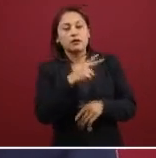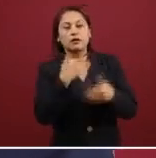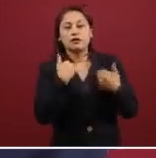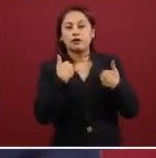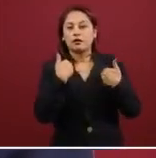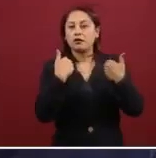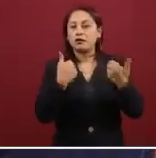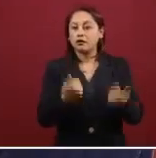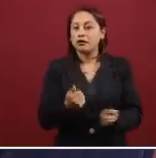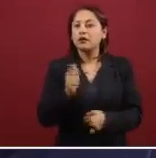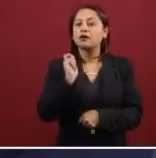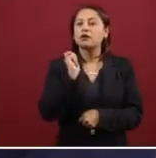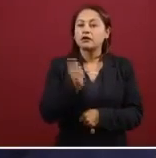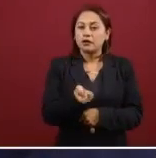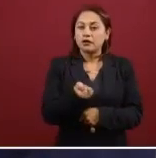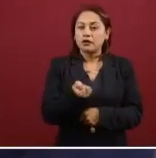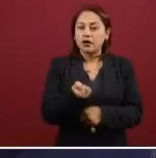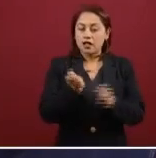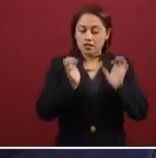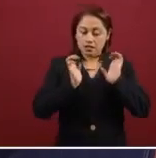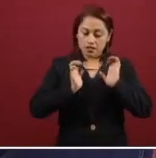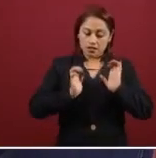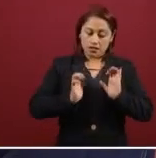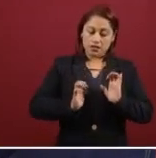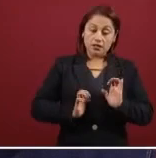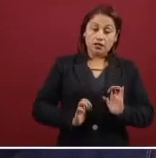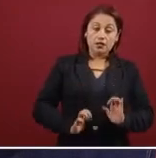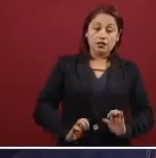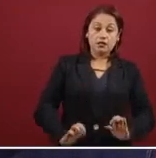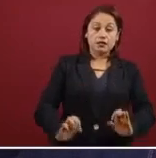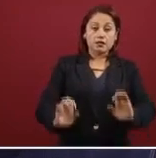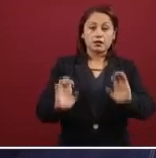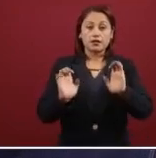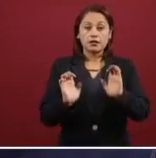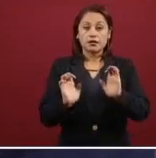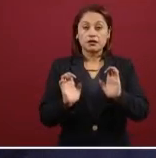ha llegado a